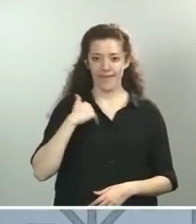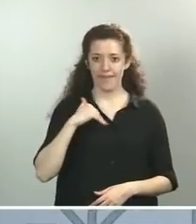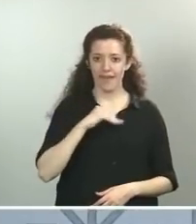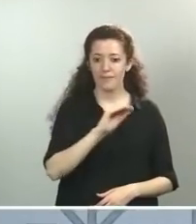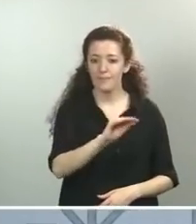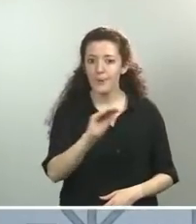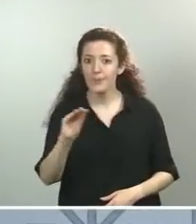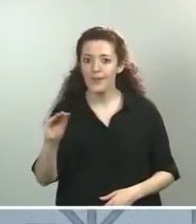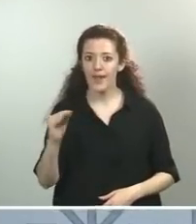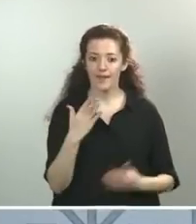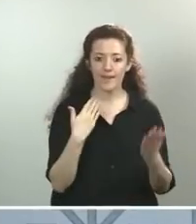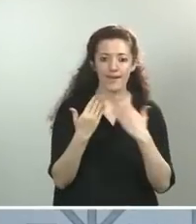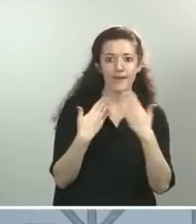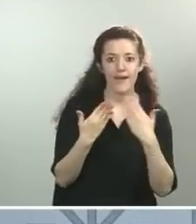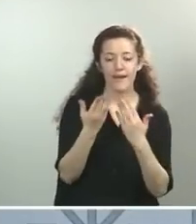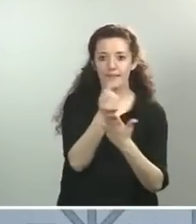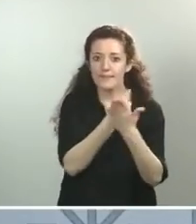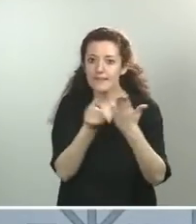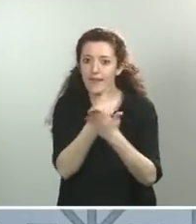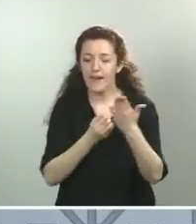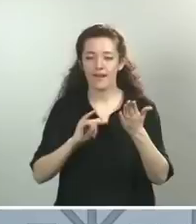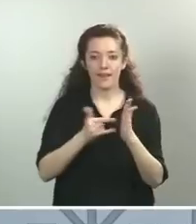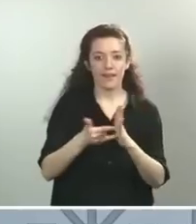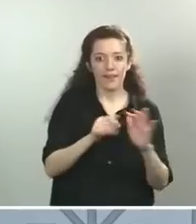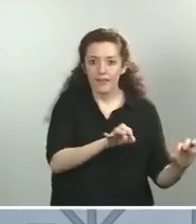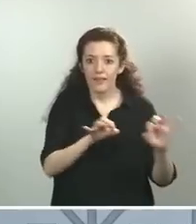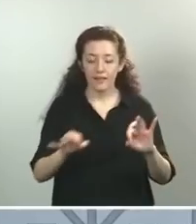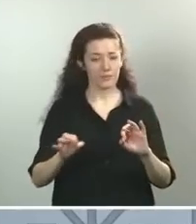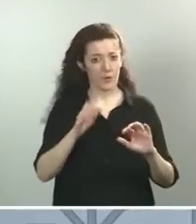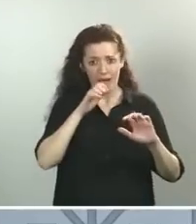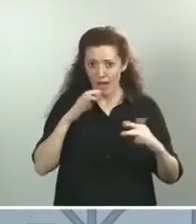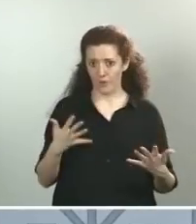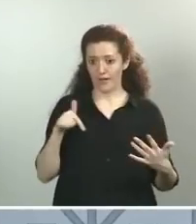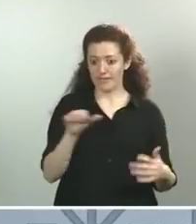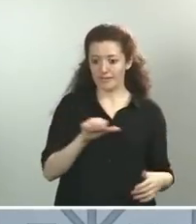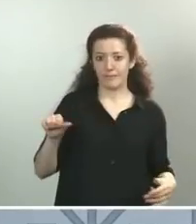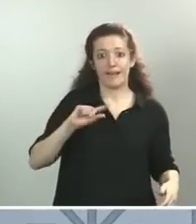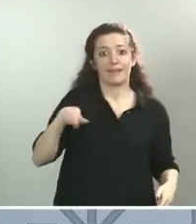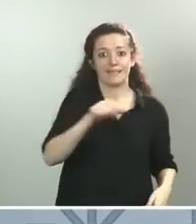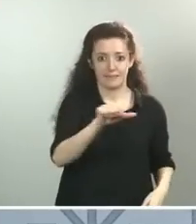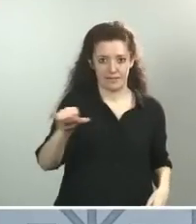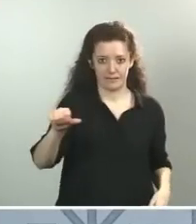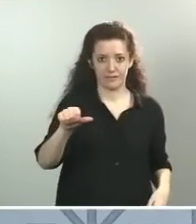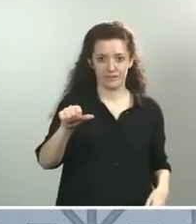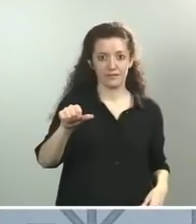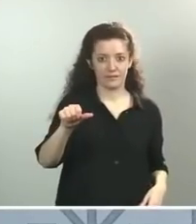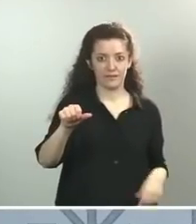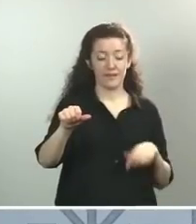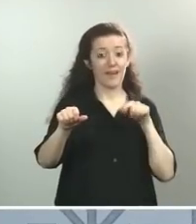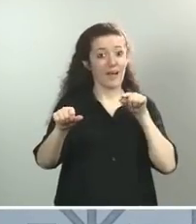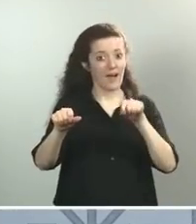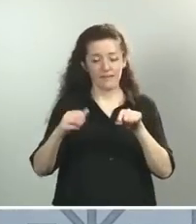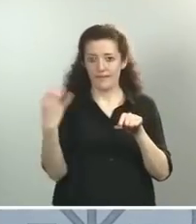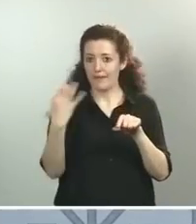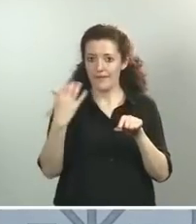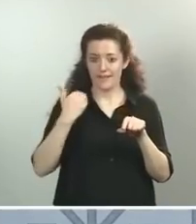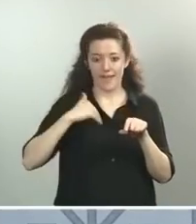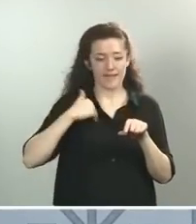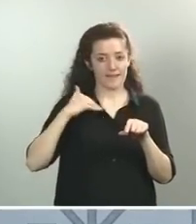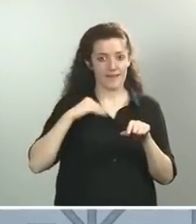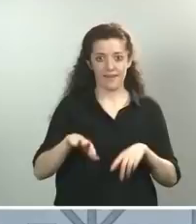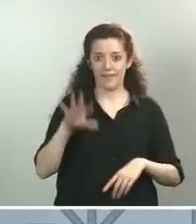pero agora, agora, esta semana e a que viene, porque é cando tenemos que empezar a decidir en cada universidade